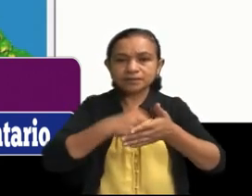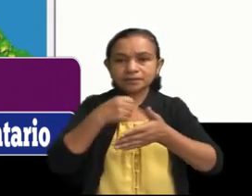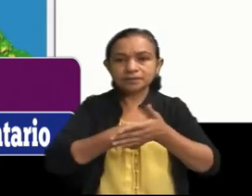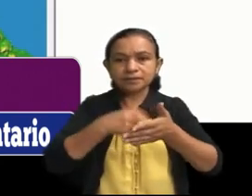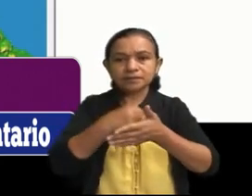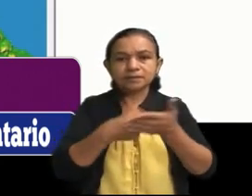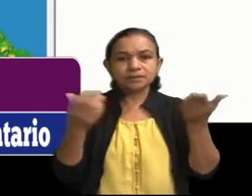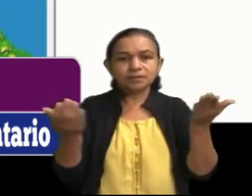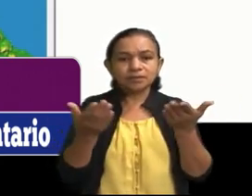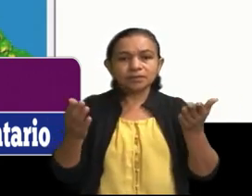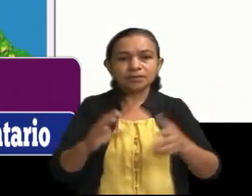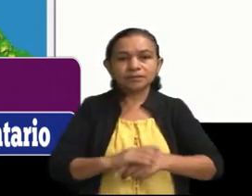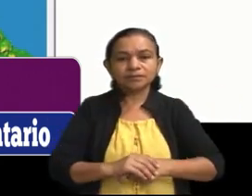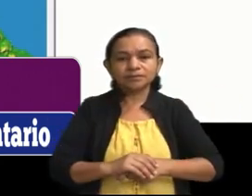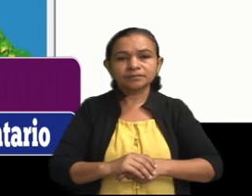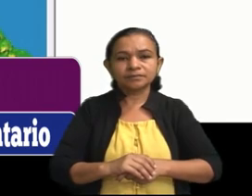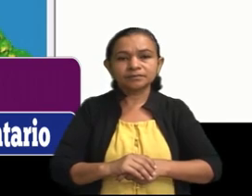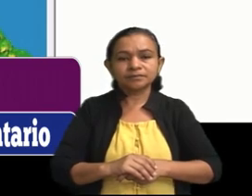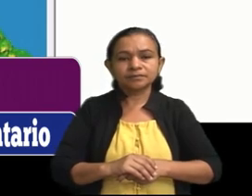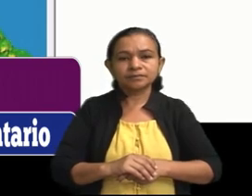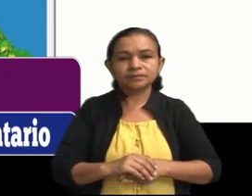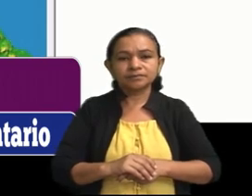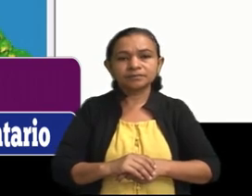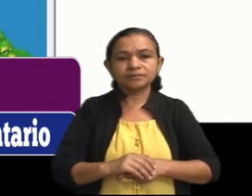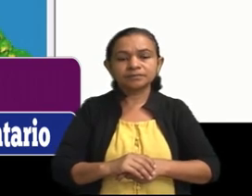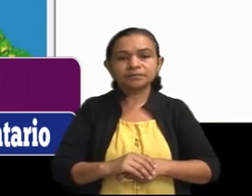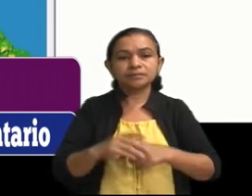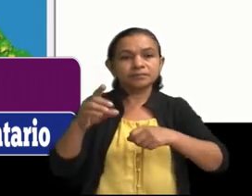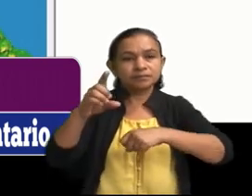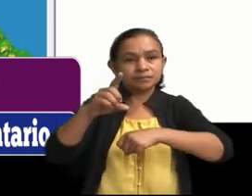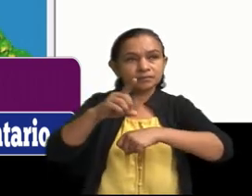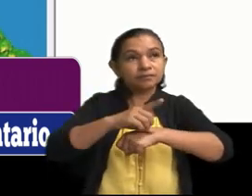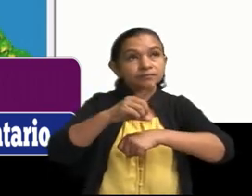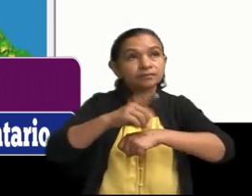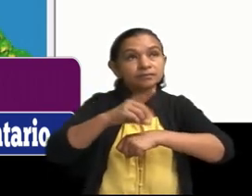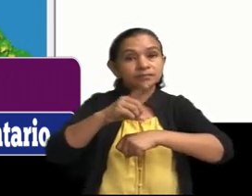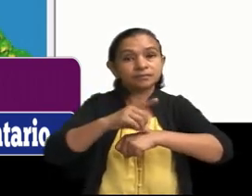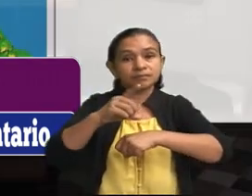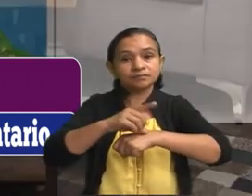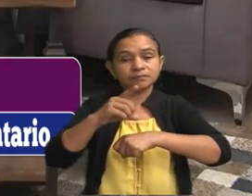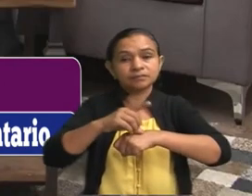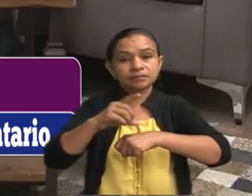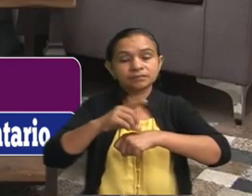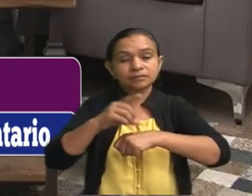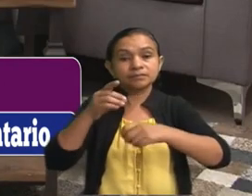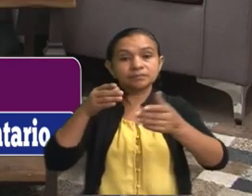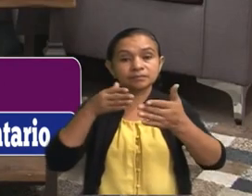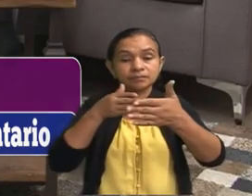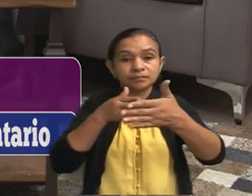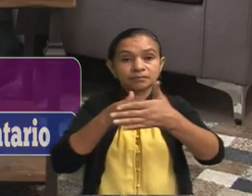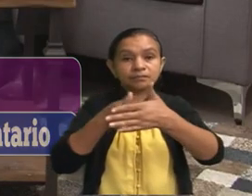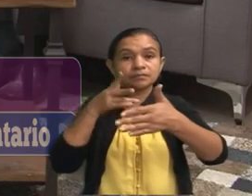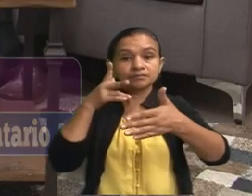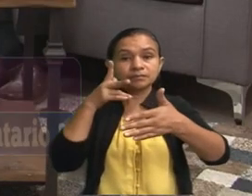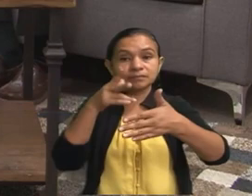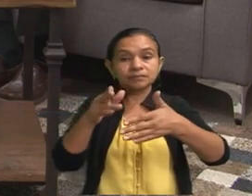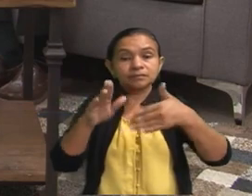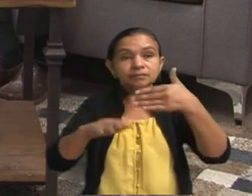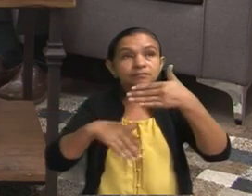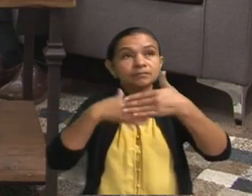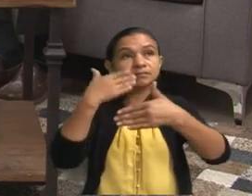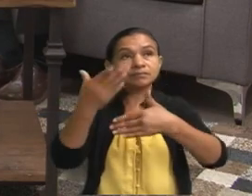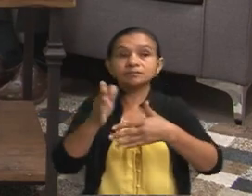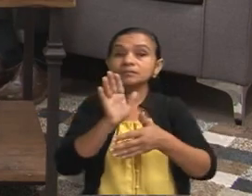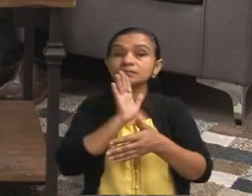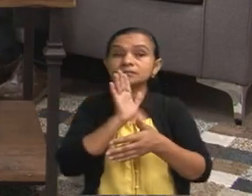querían. Claro. Doctores, tenemos que hacer nuestra primera pausa, pero al volver quisiera que habláramos un